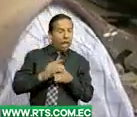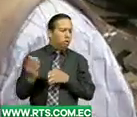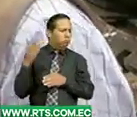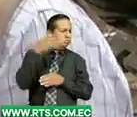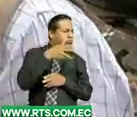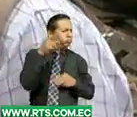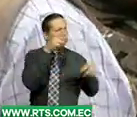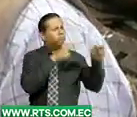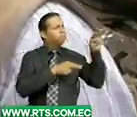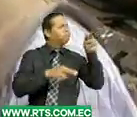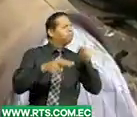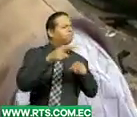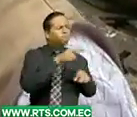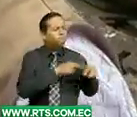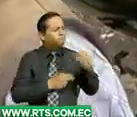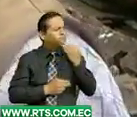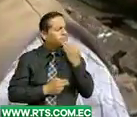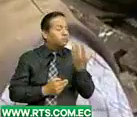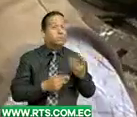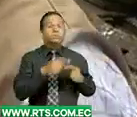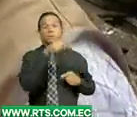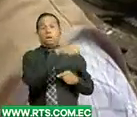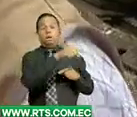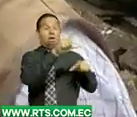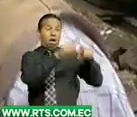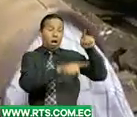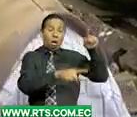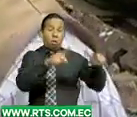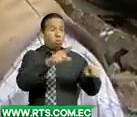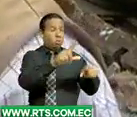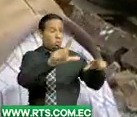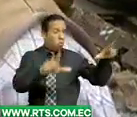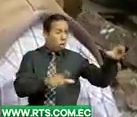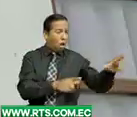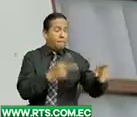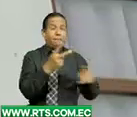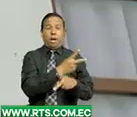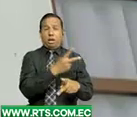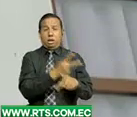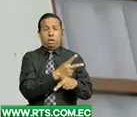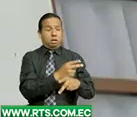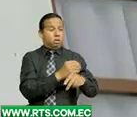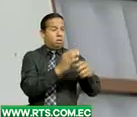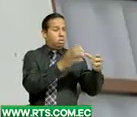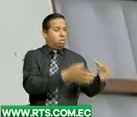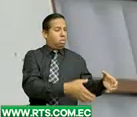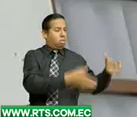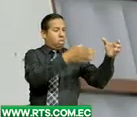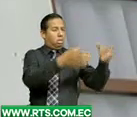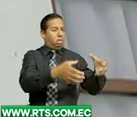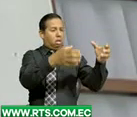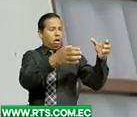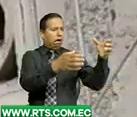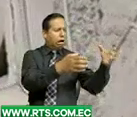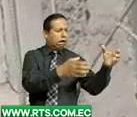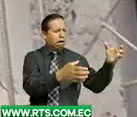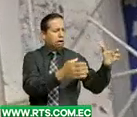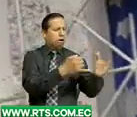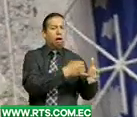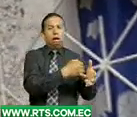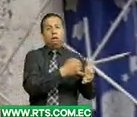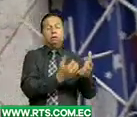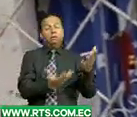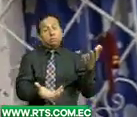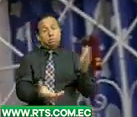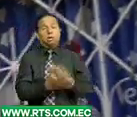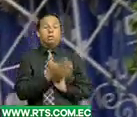que aún están todavía en peligro. Como verán, hay muros que están con la posibilidad de que puedan seguir colapsando. La recomendación es